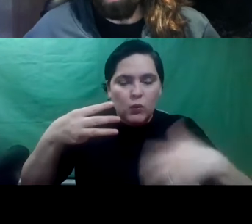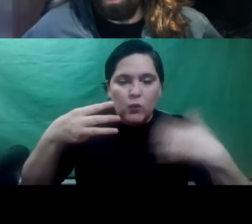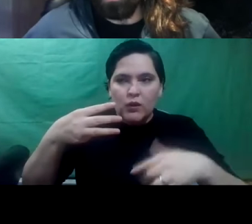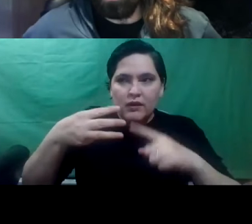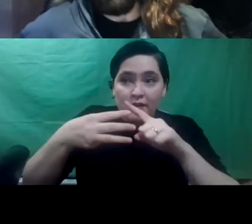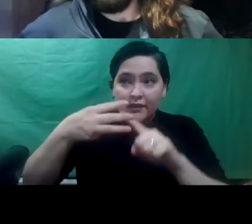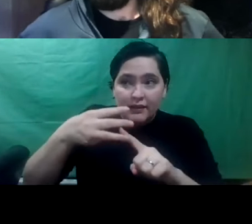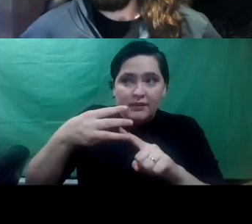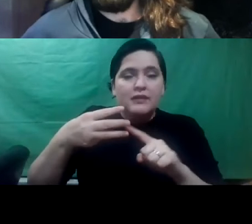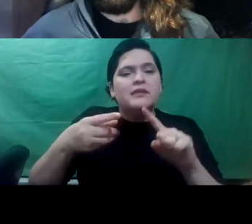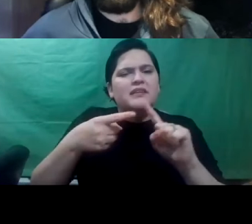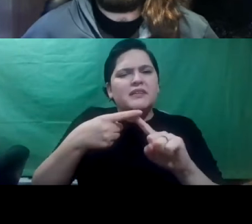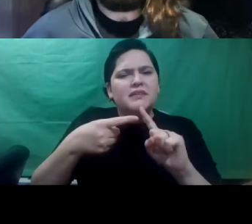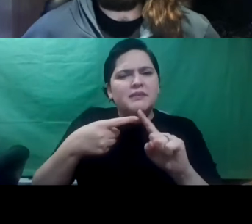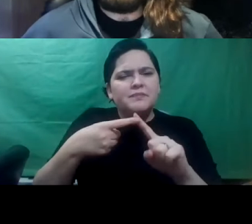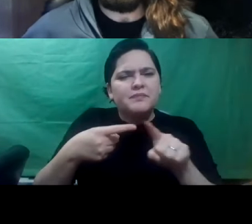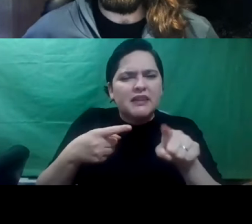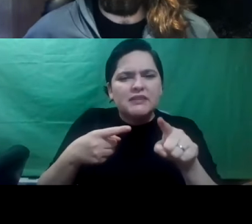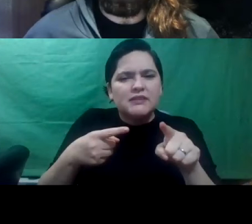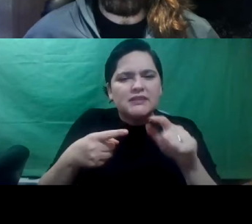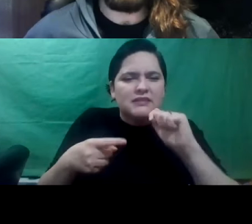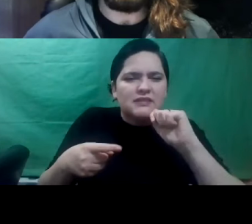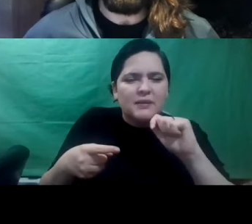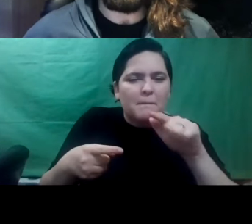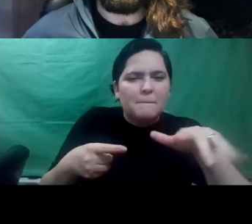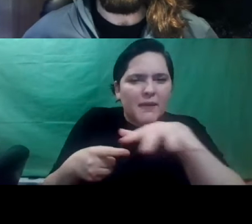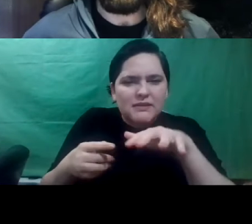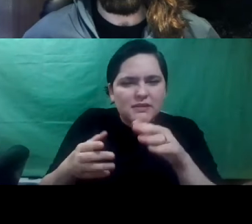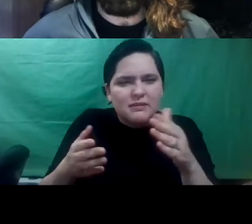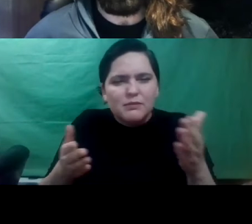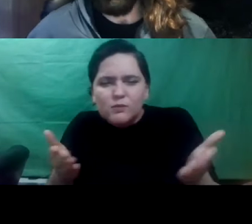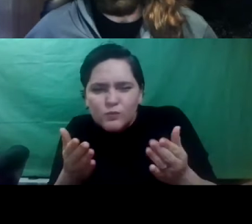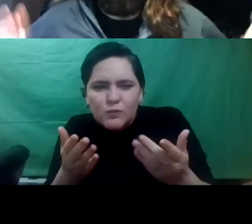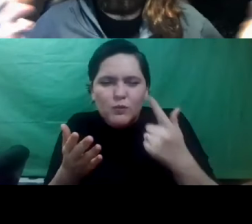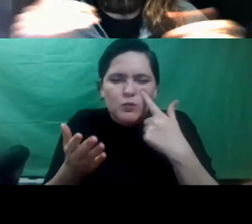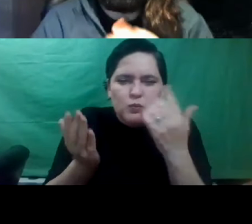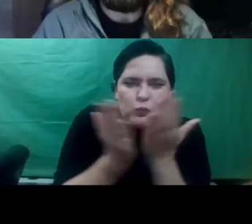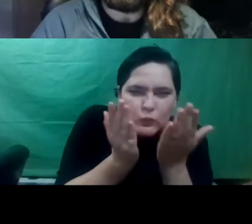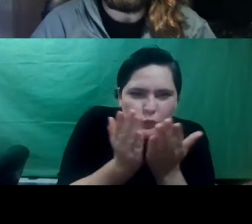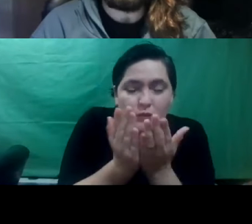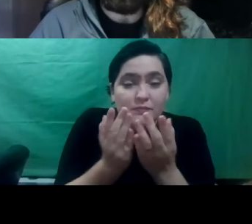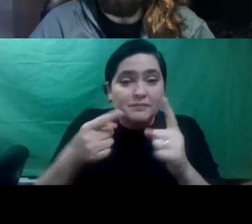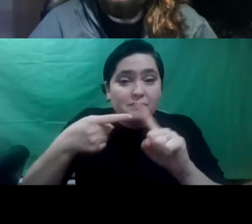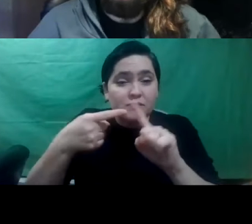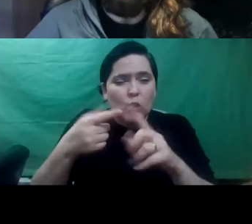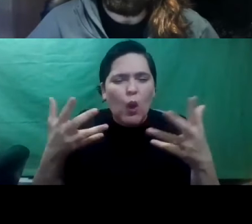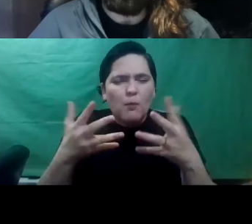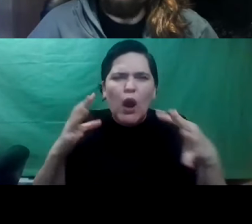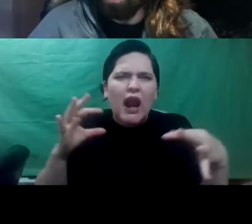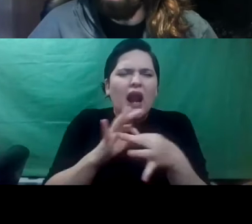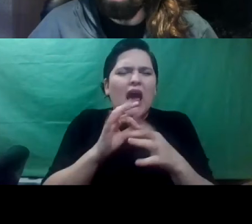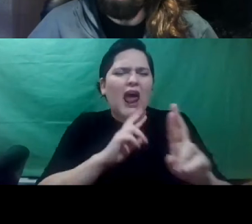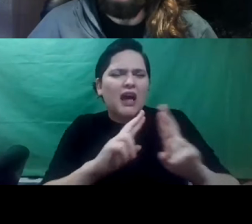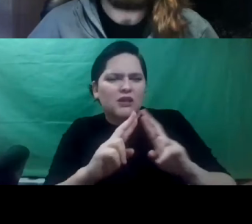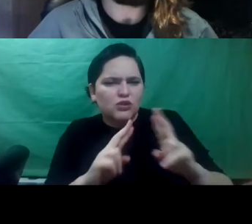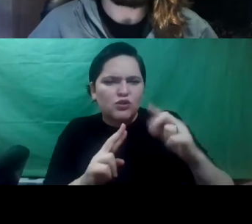digamos muy globales, que mueven a gran parte de la comunidad neurocientífica de alguna manera, que es cómo se relacionan las funciones cognitivas con